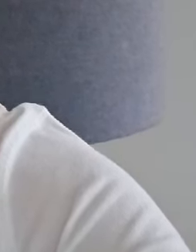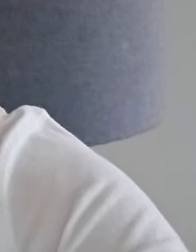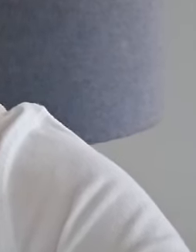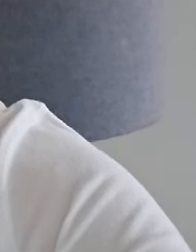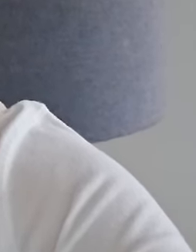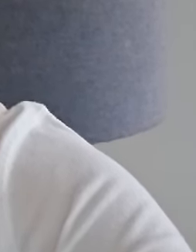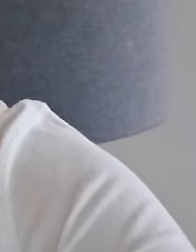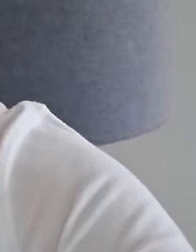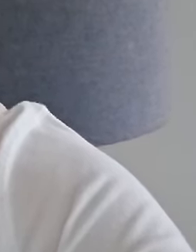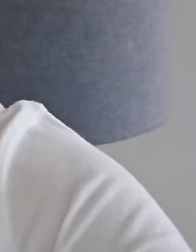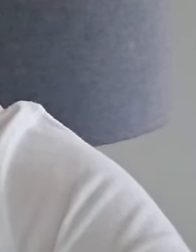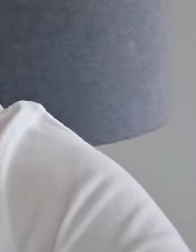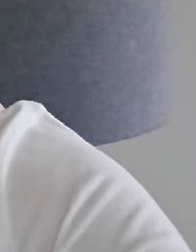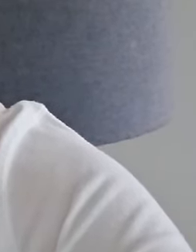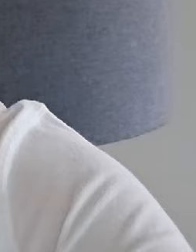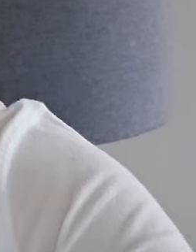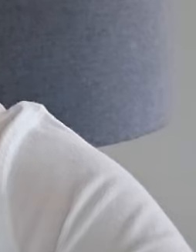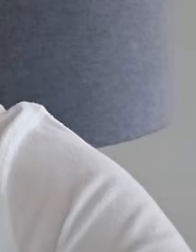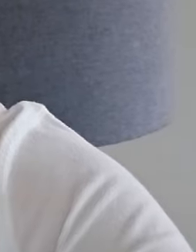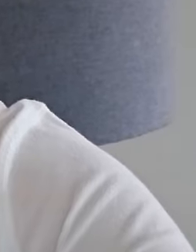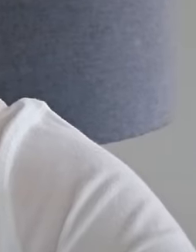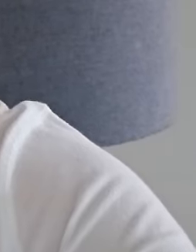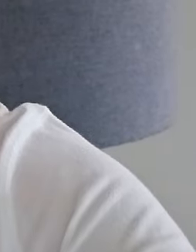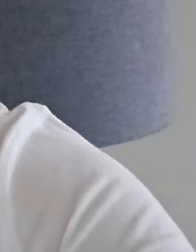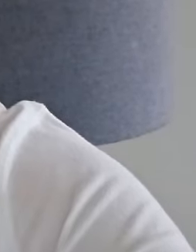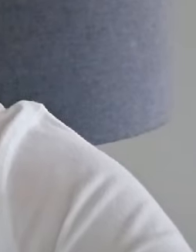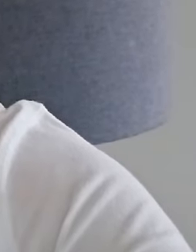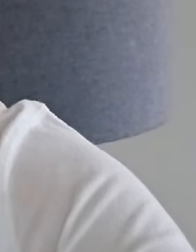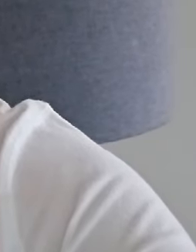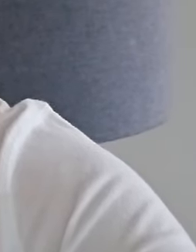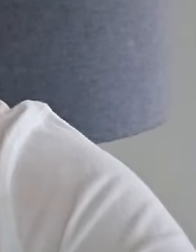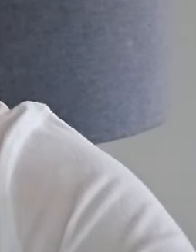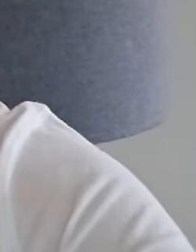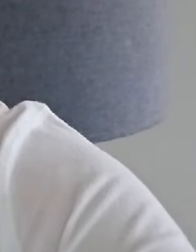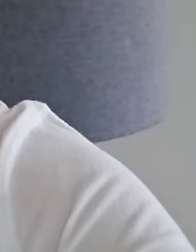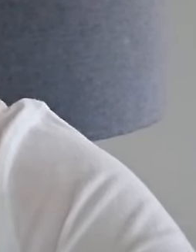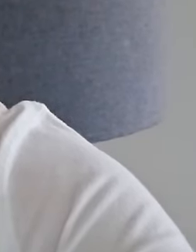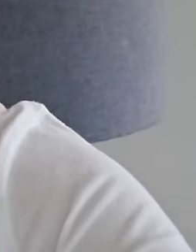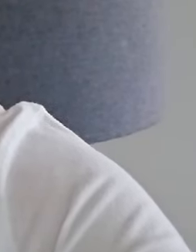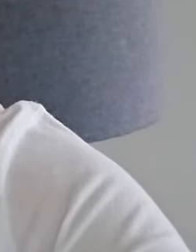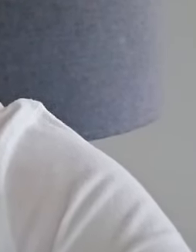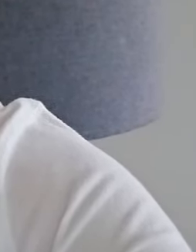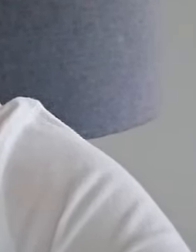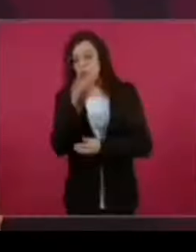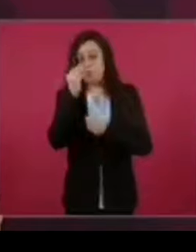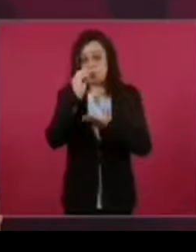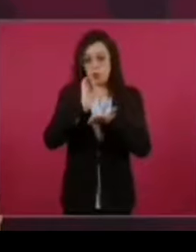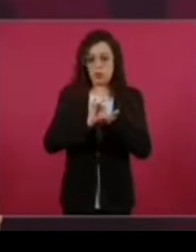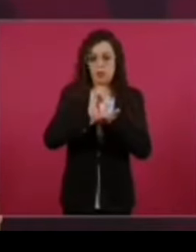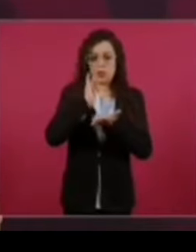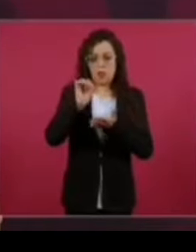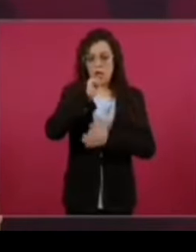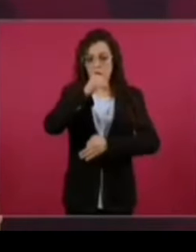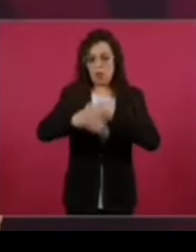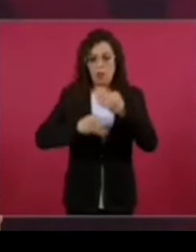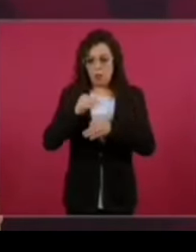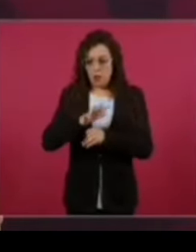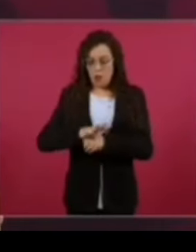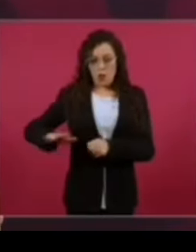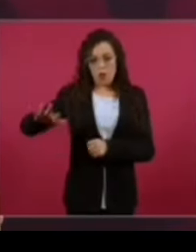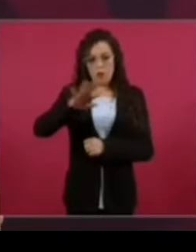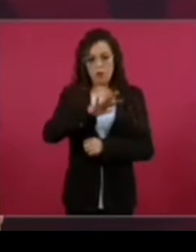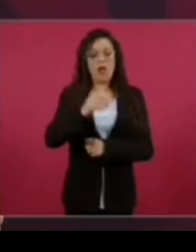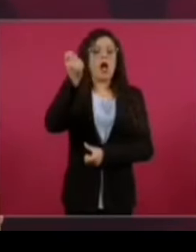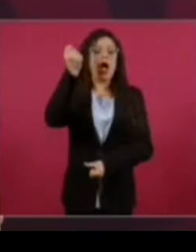las formas de la derecha de los conservadores que han sido bastante autoritarios diferencias como